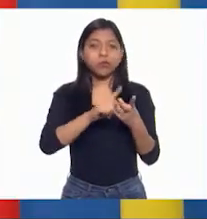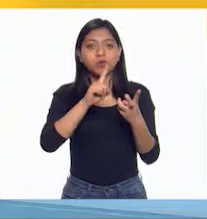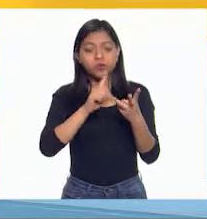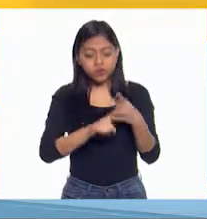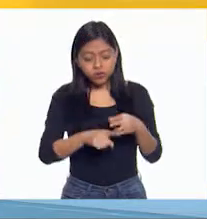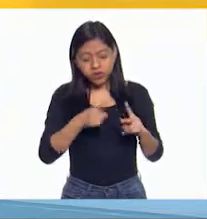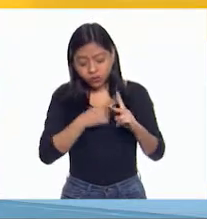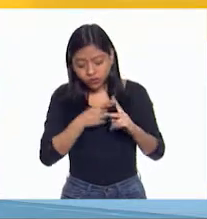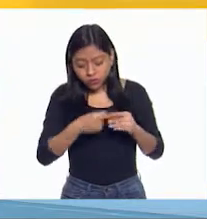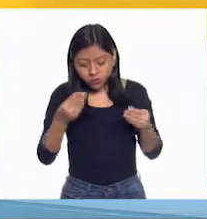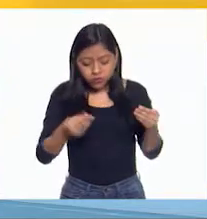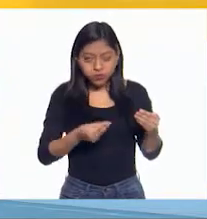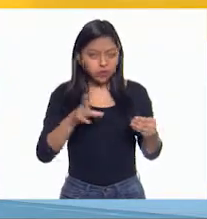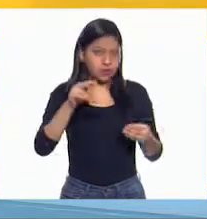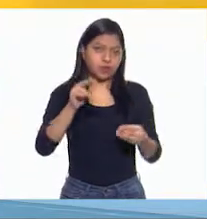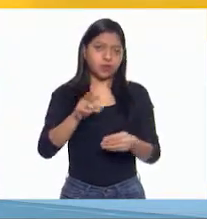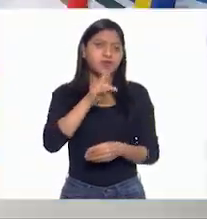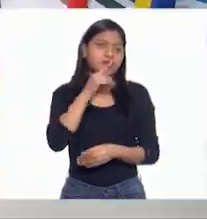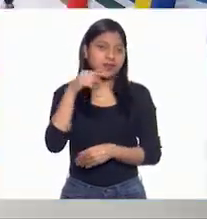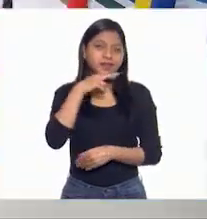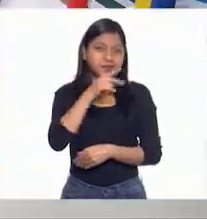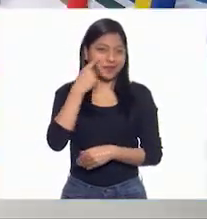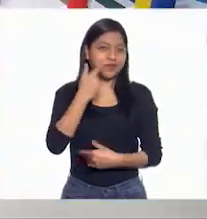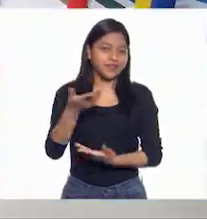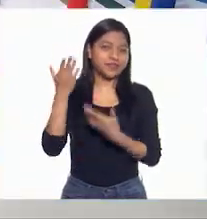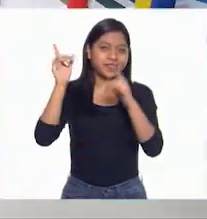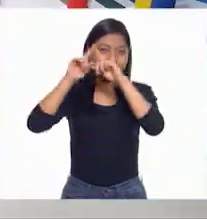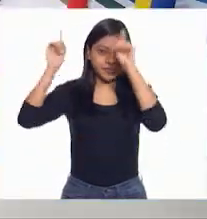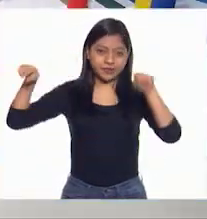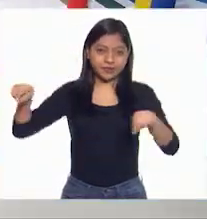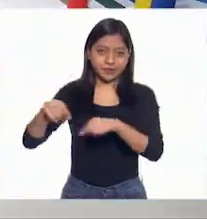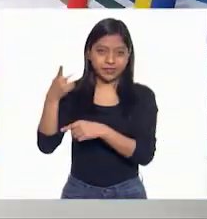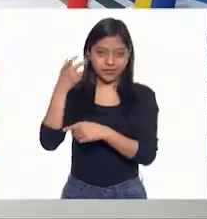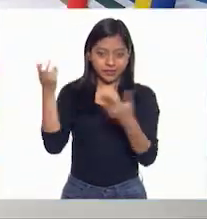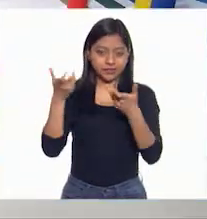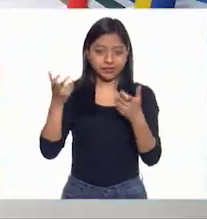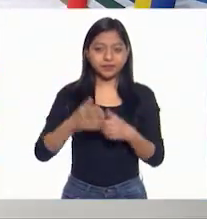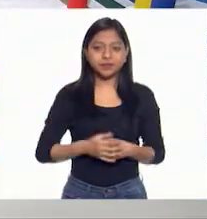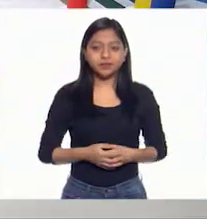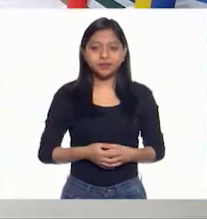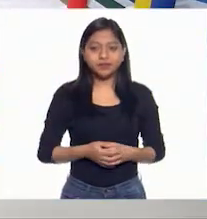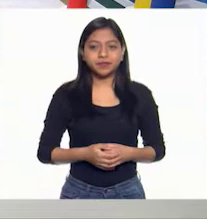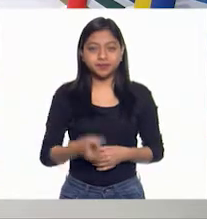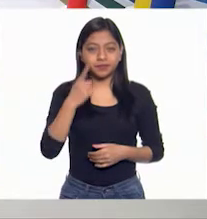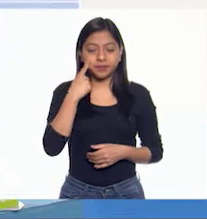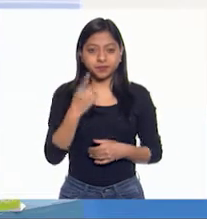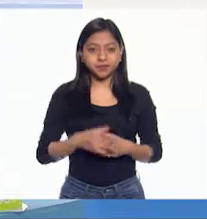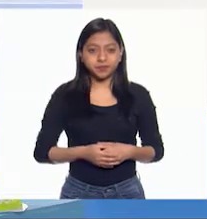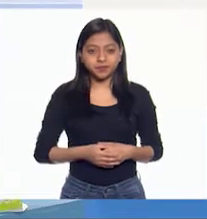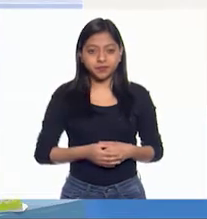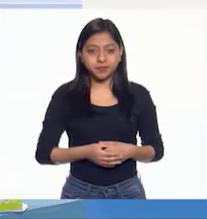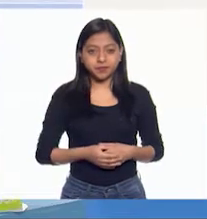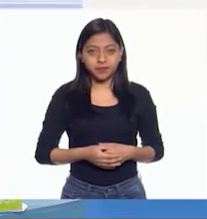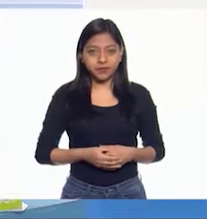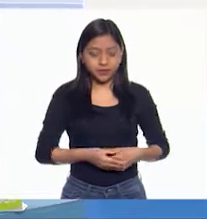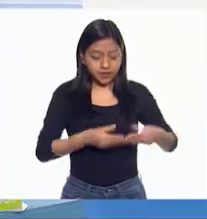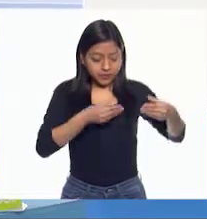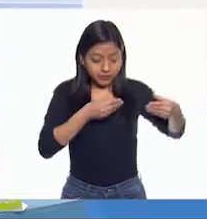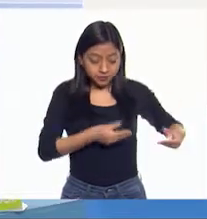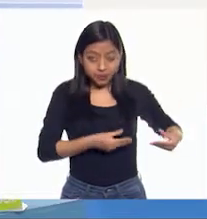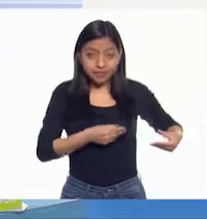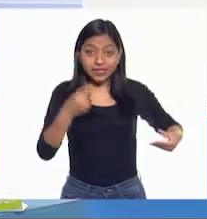hoja. Vamos a resolverlo aquí en nuestro pizarrón, Jenny. Muy bien. Si cada paquete de hojas